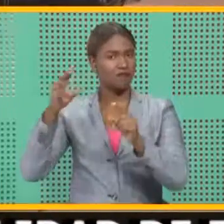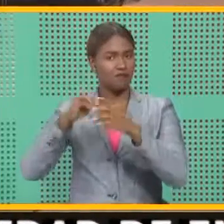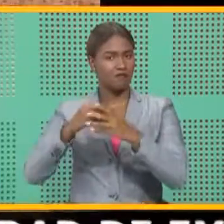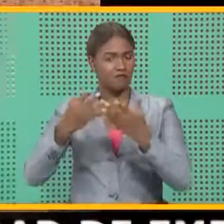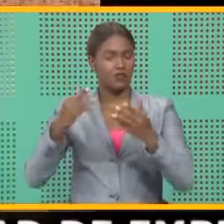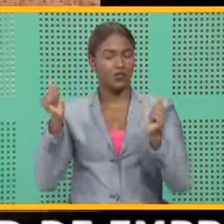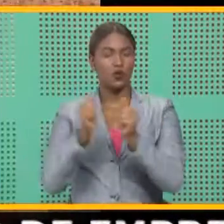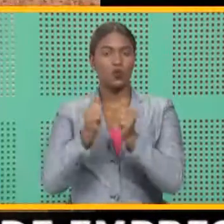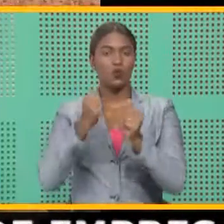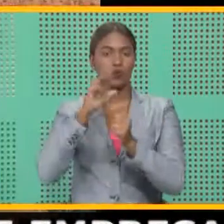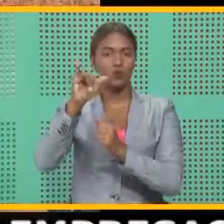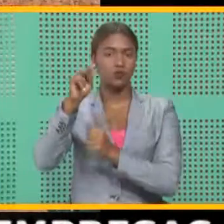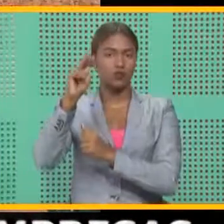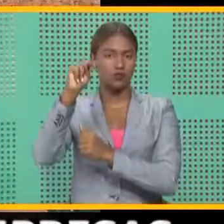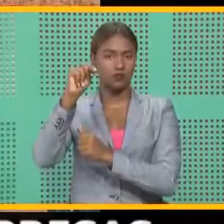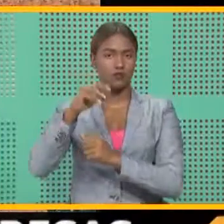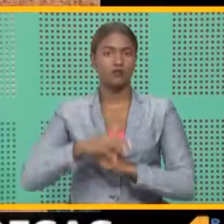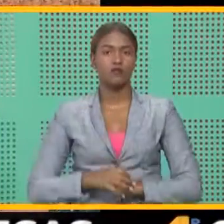artística Conjunciones.